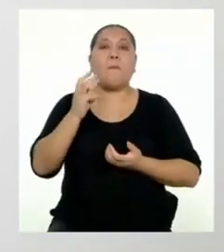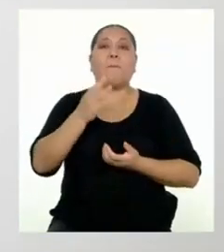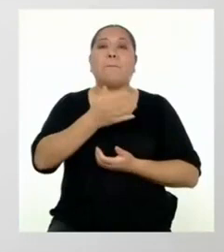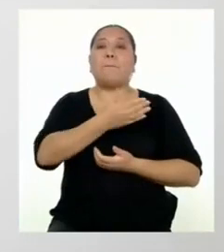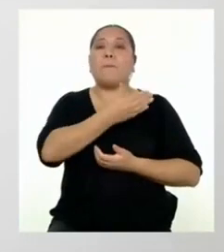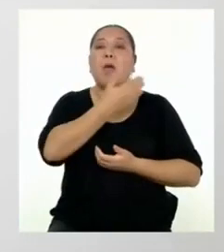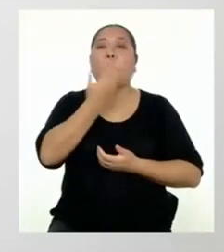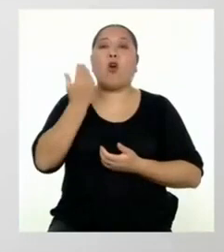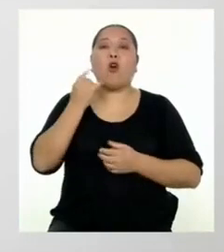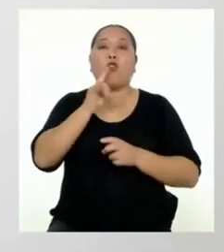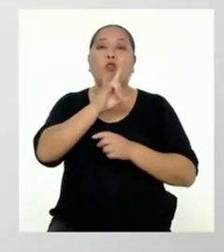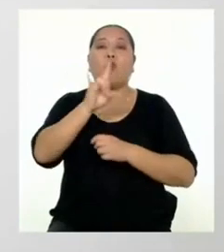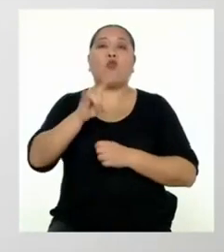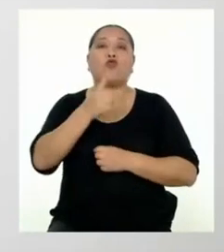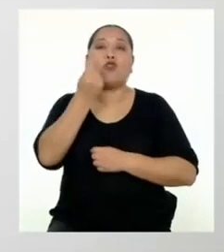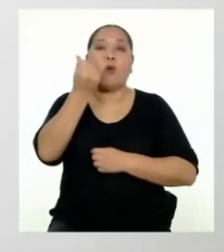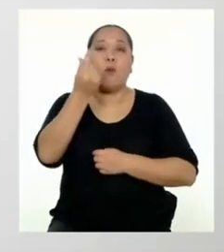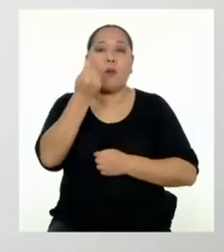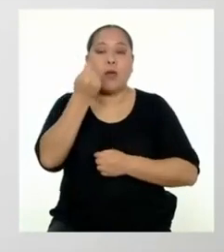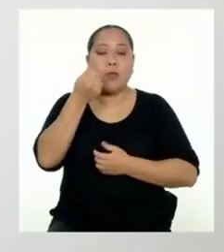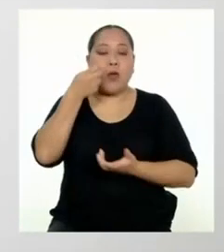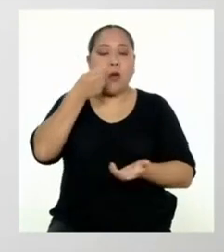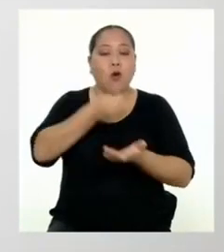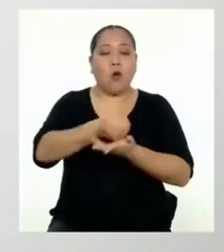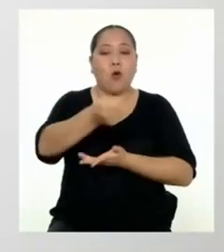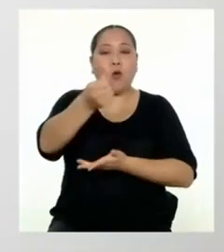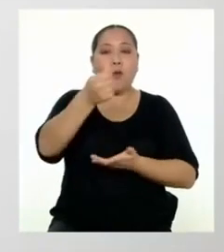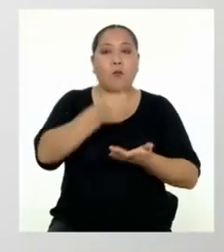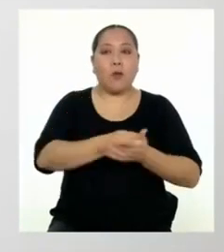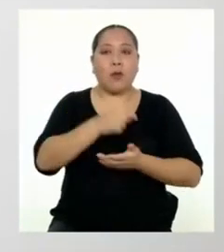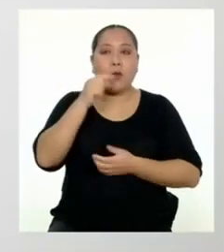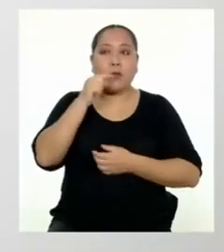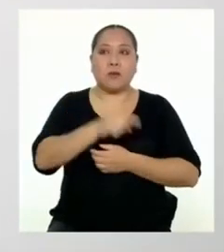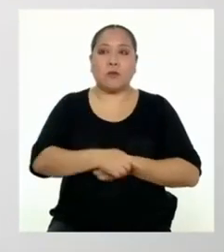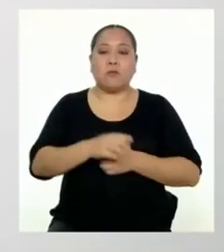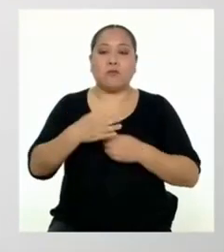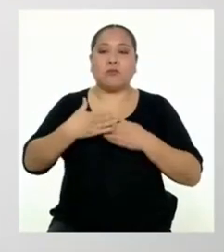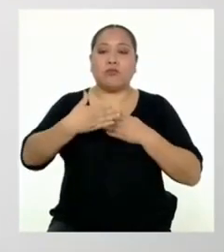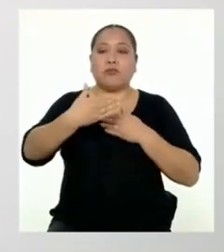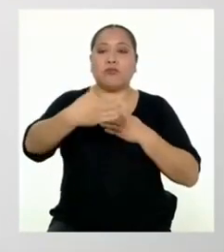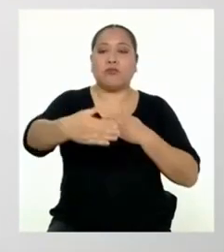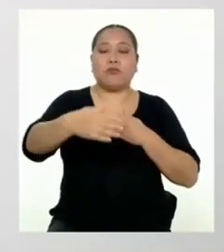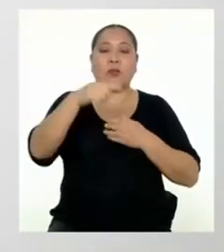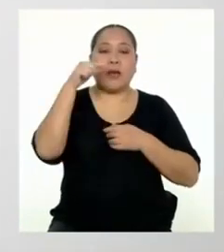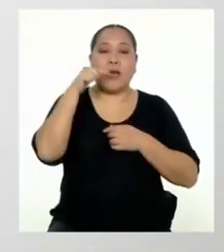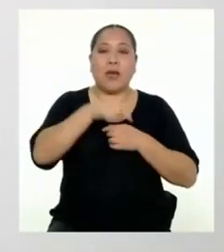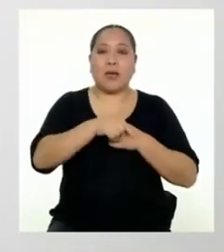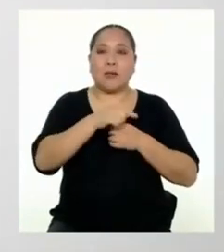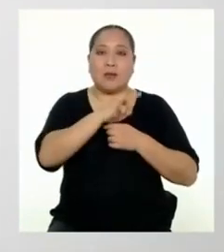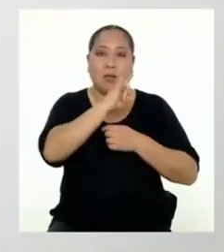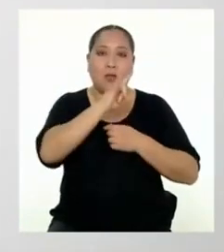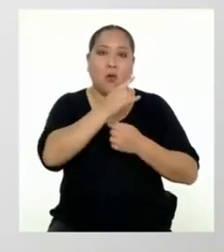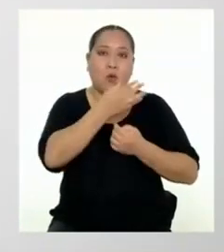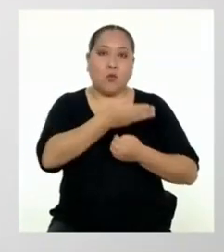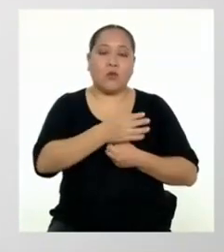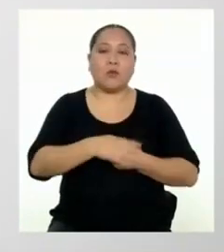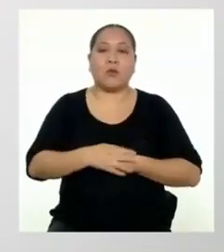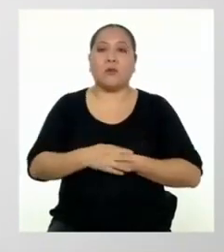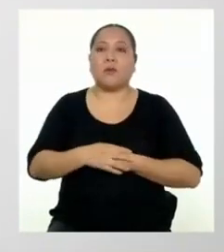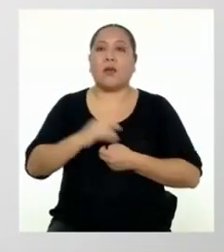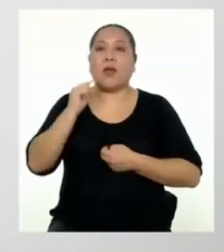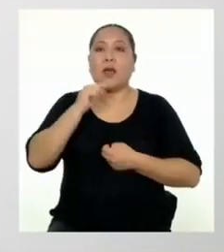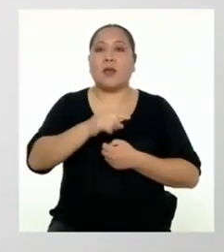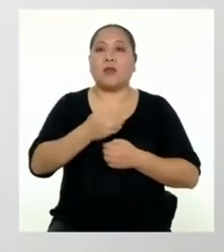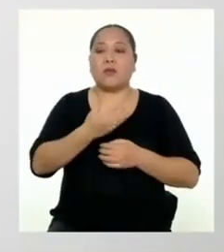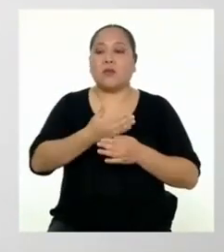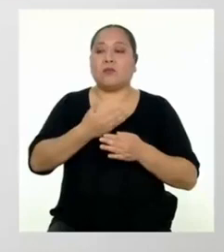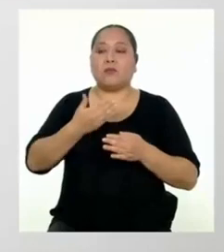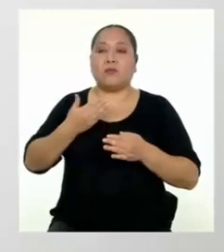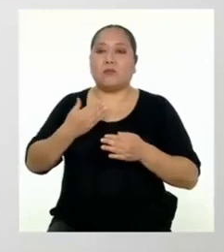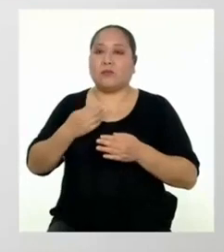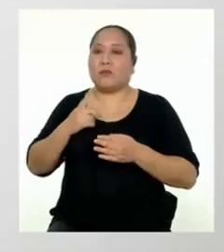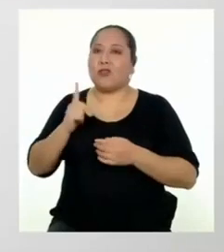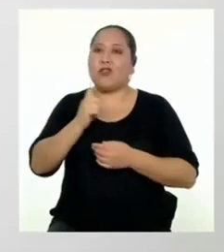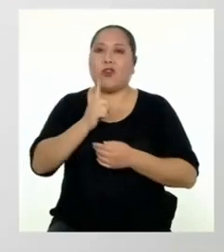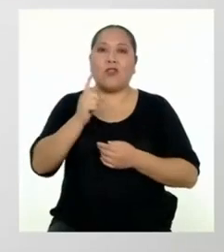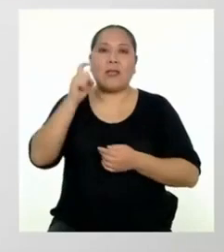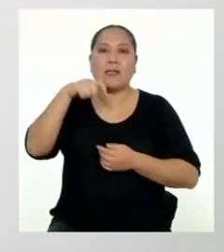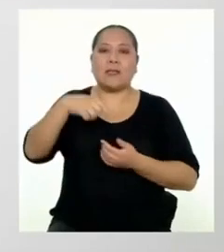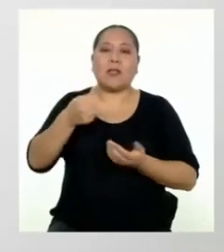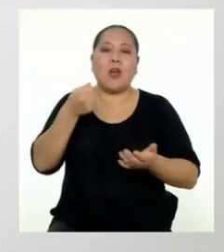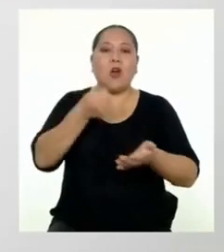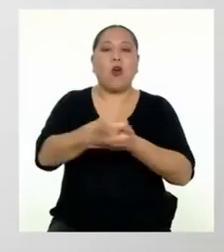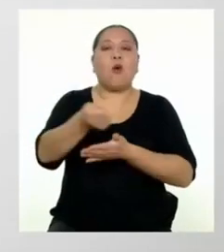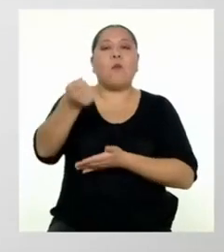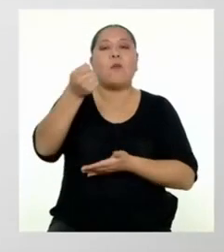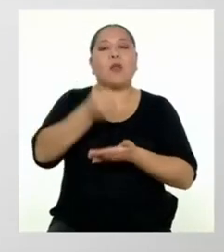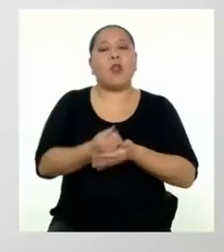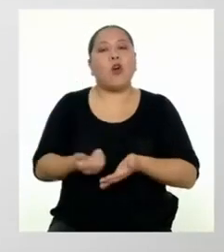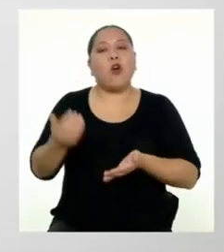el dinero que utilizamos para comprar algún bien, ya que alargas el tiempo en que el bien cumple su función. Esto retrasa que requieras adquirir otro